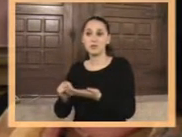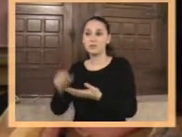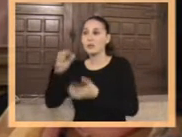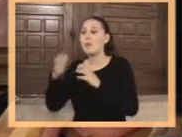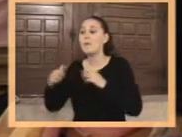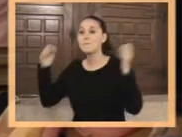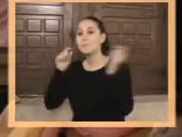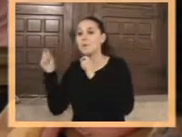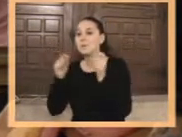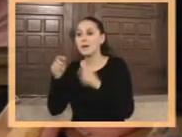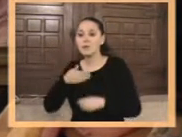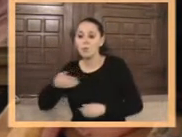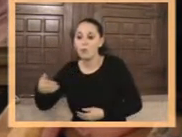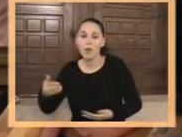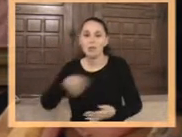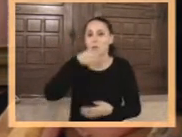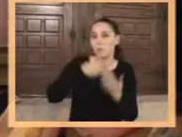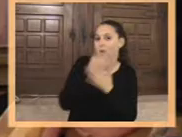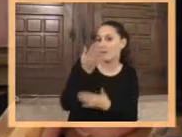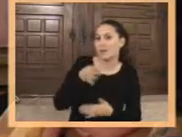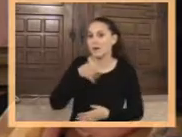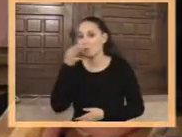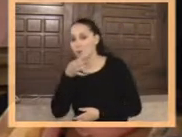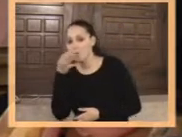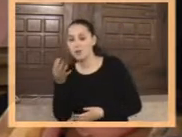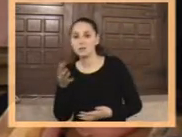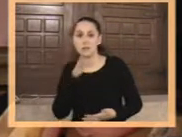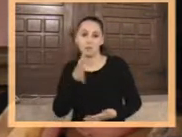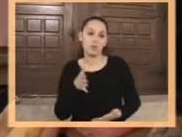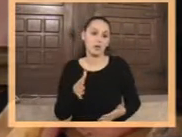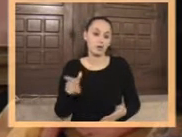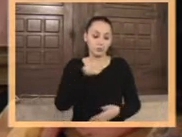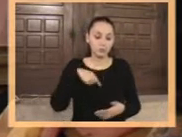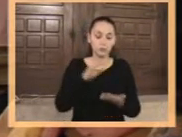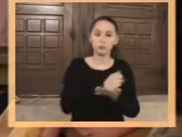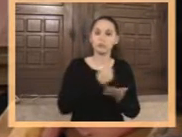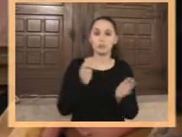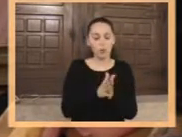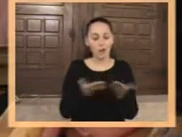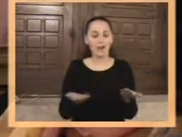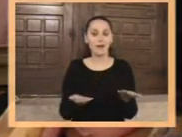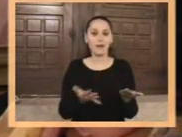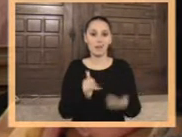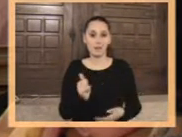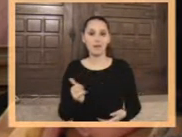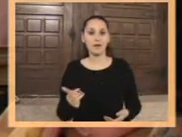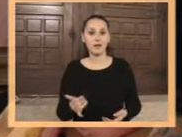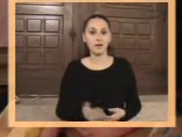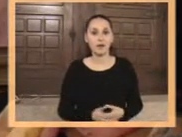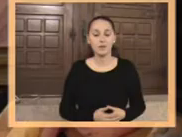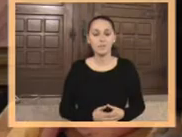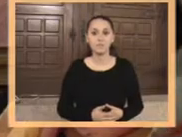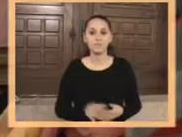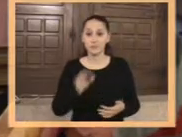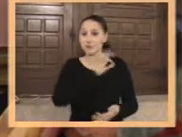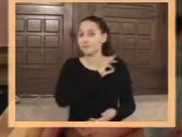si es por la mañana? ¿Se sabe si es por la tarde? ¿Se sabe si es un viernes? Porque todo el mundo tenemos una agenda y hay que cuadrar la agenda de 21 concejales. Pero, señor alcalde, pero es que yo creo que